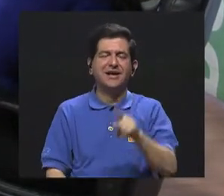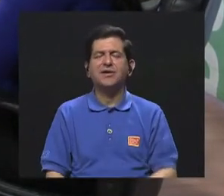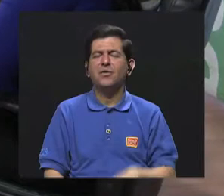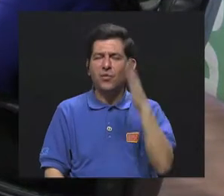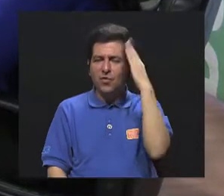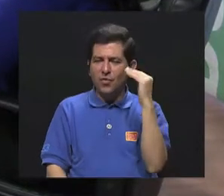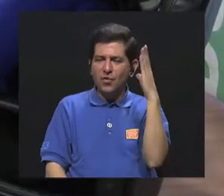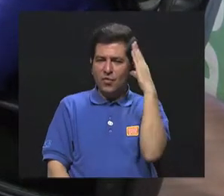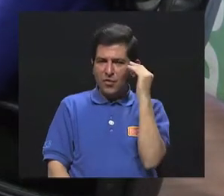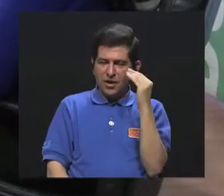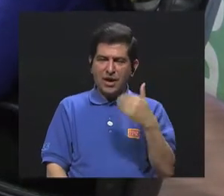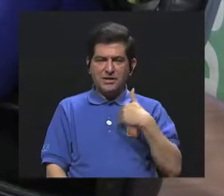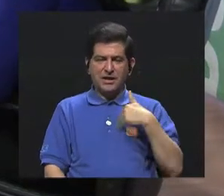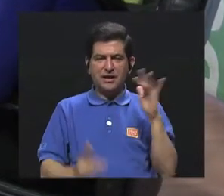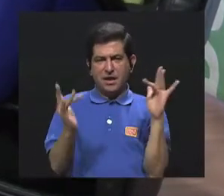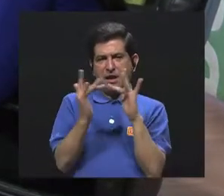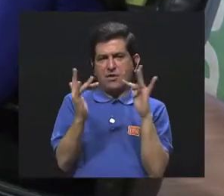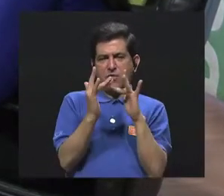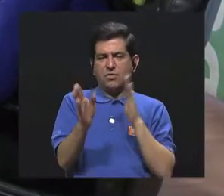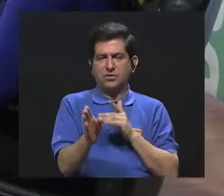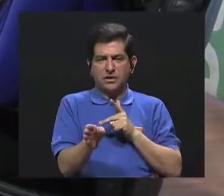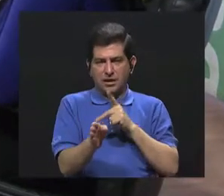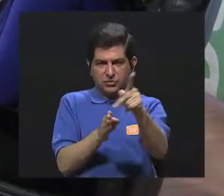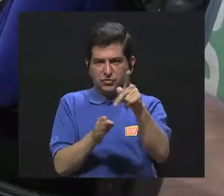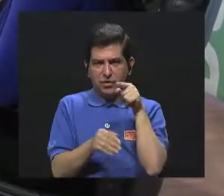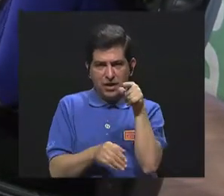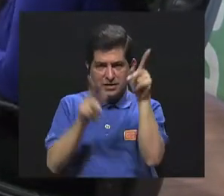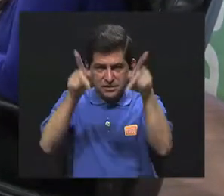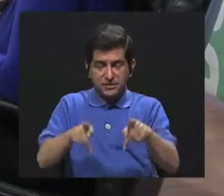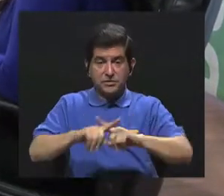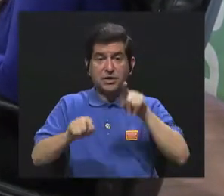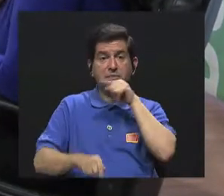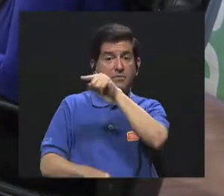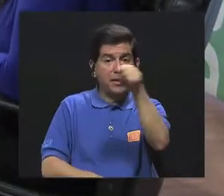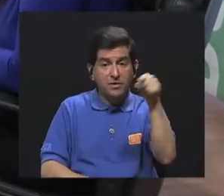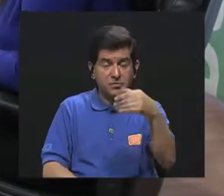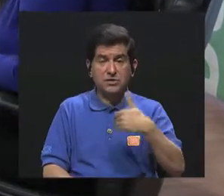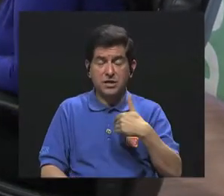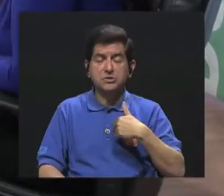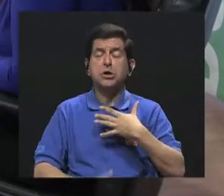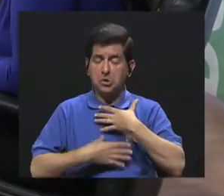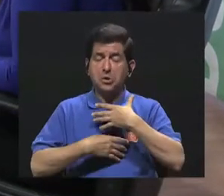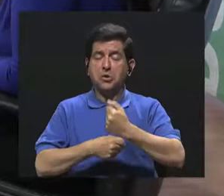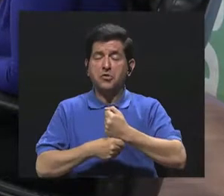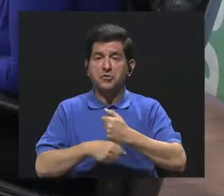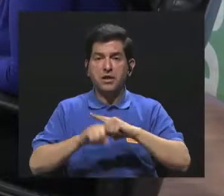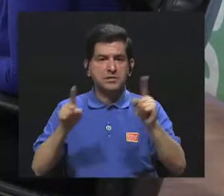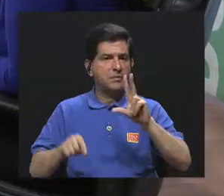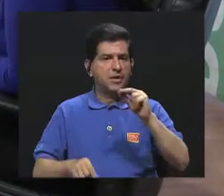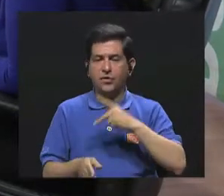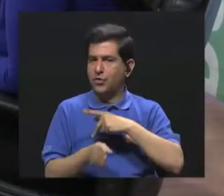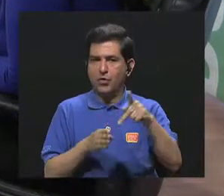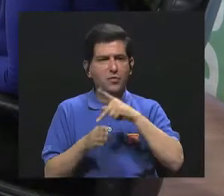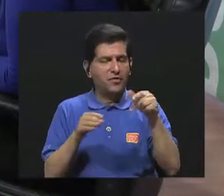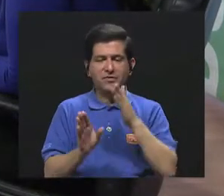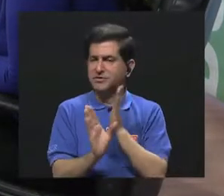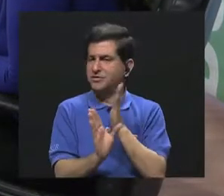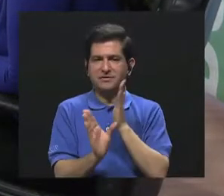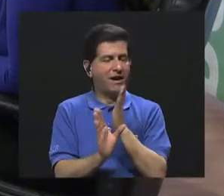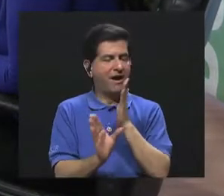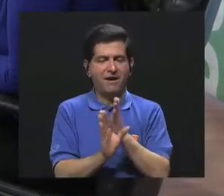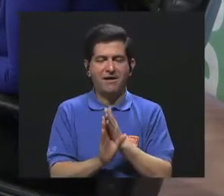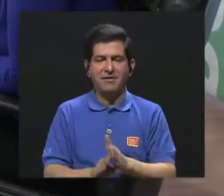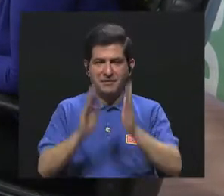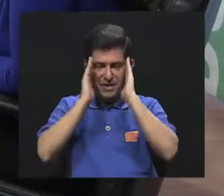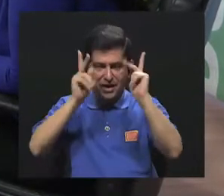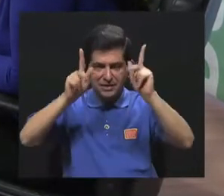un bagaje para poder tener un acercamiento más profesional hacia ellos. Pero ustedes, a pesar de que tienen tanta confianza, pues no son profesionales en el área de